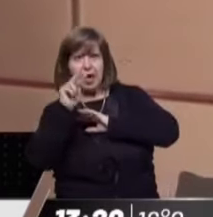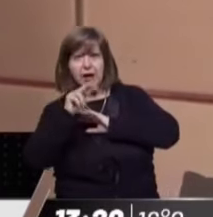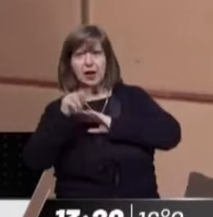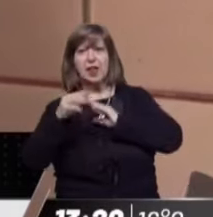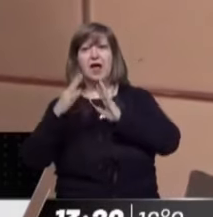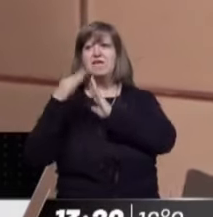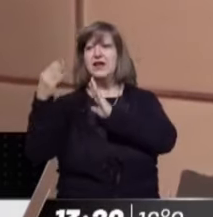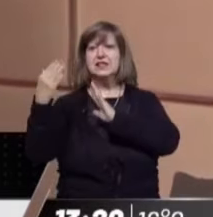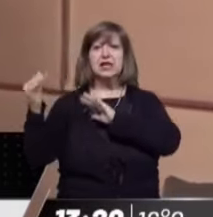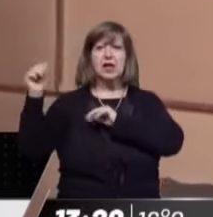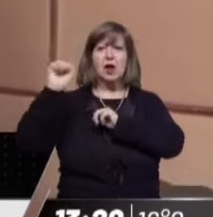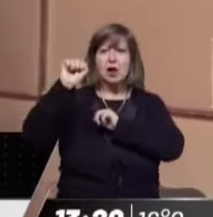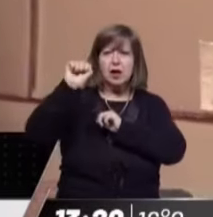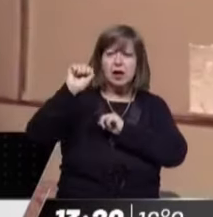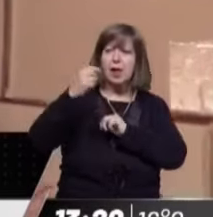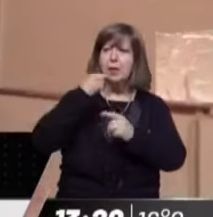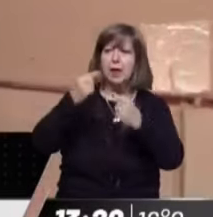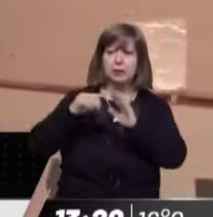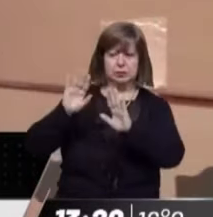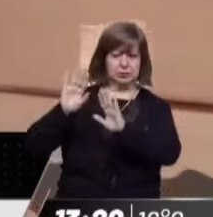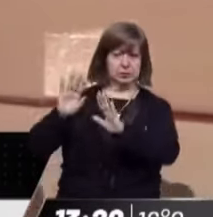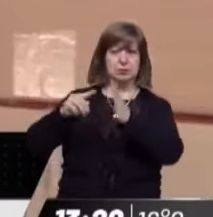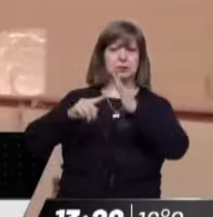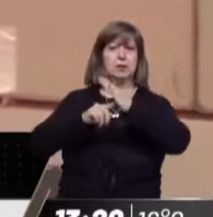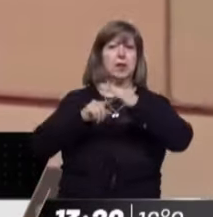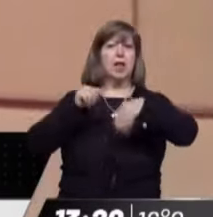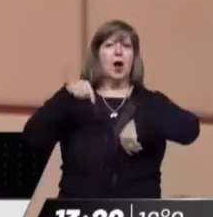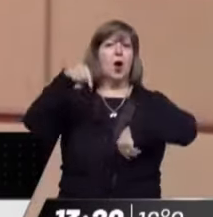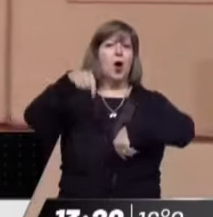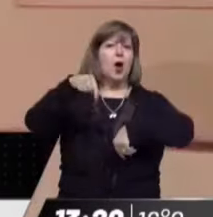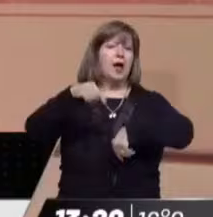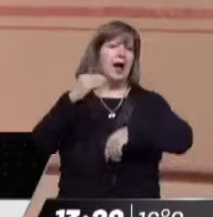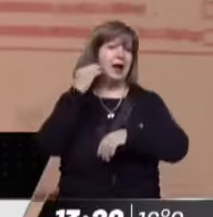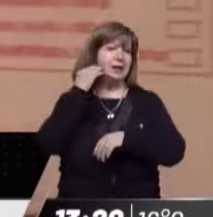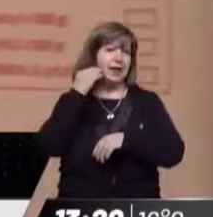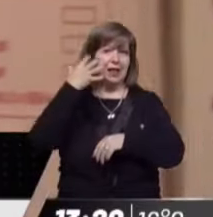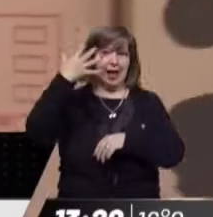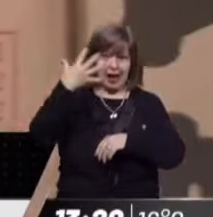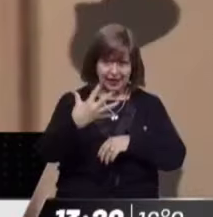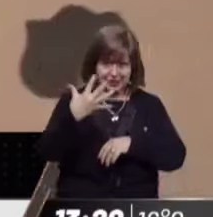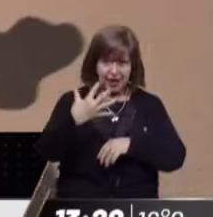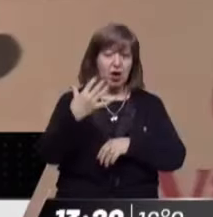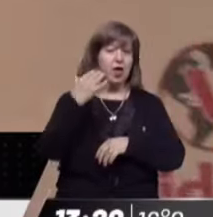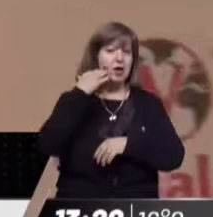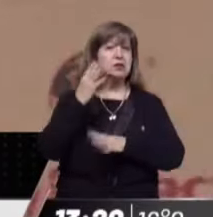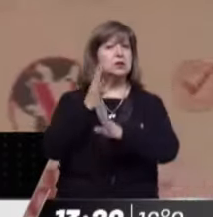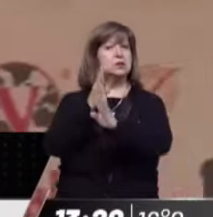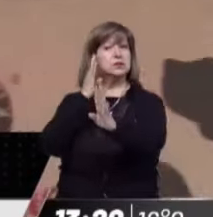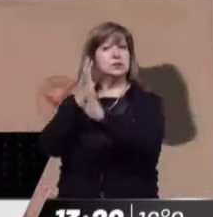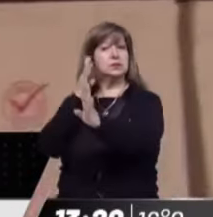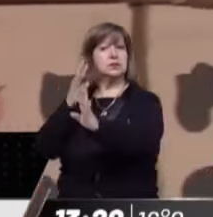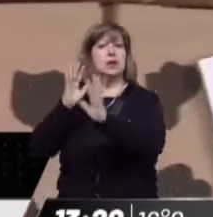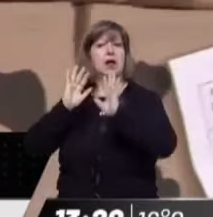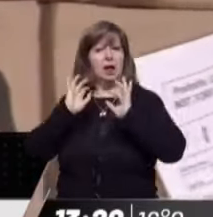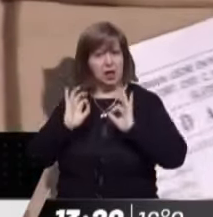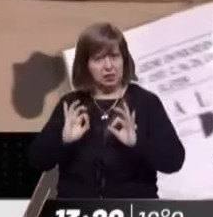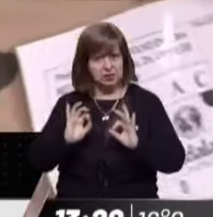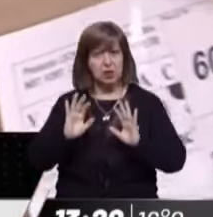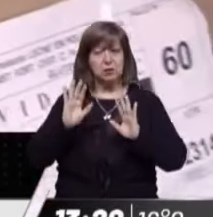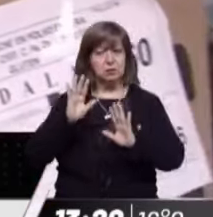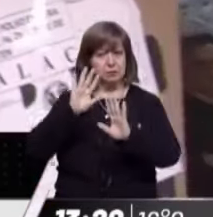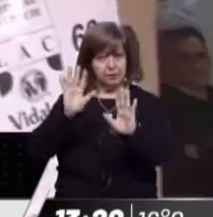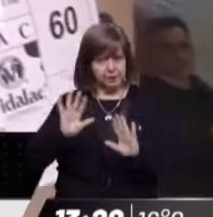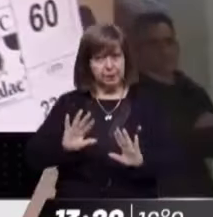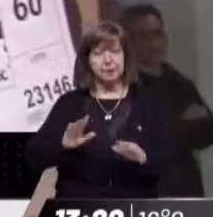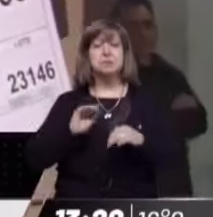preguntando nosotros nos enteramos eh ayer a las 13 horas eh y había gente que había venido a las 8 de la mañana a preguntar por la leche